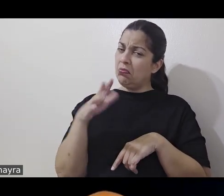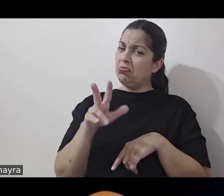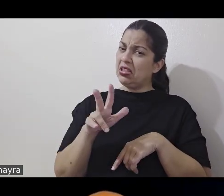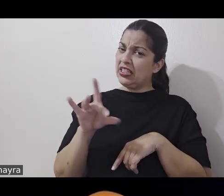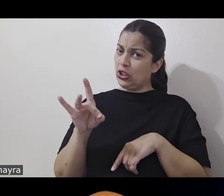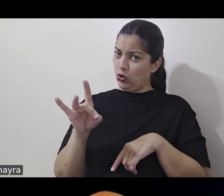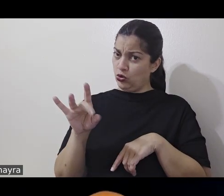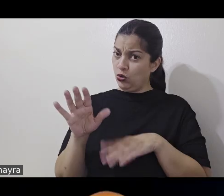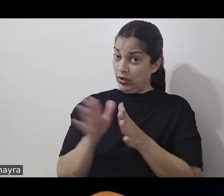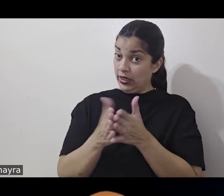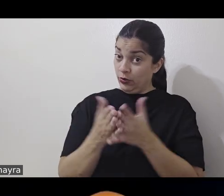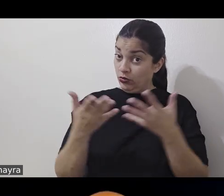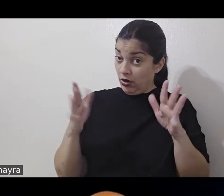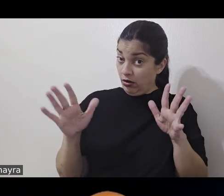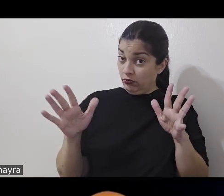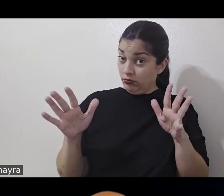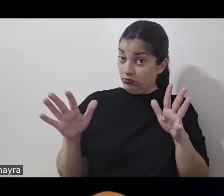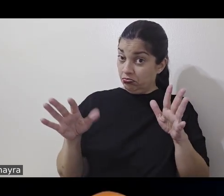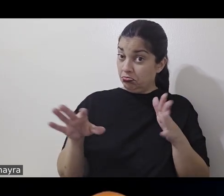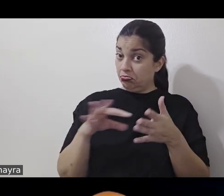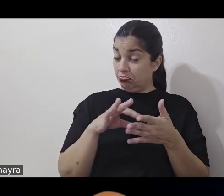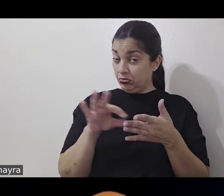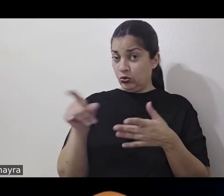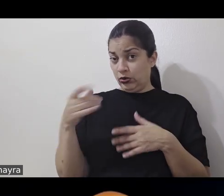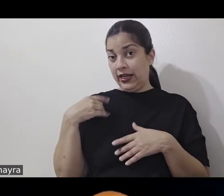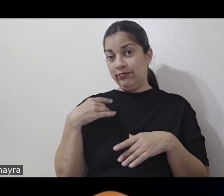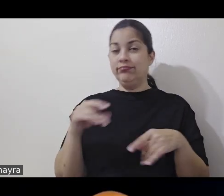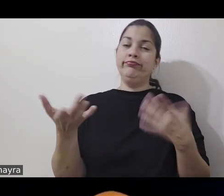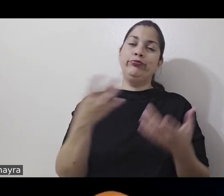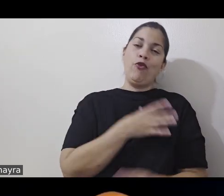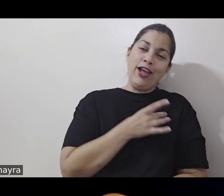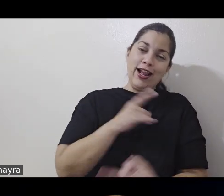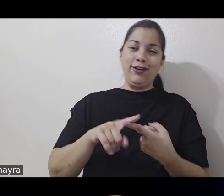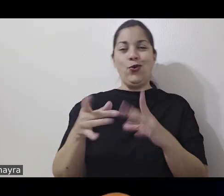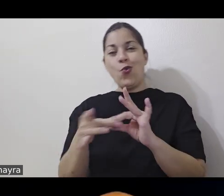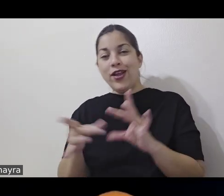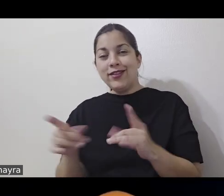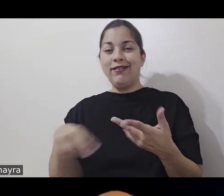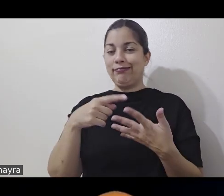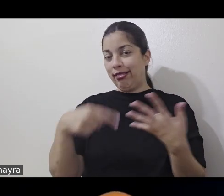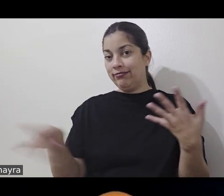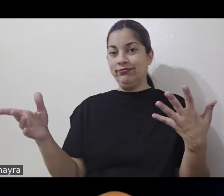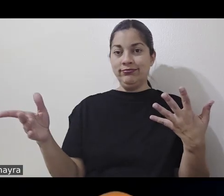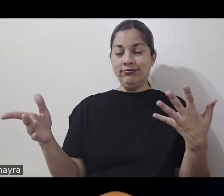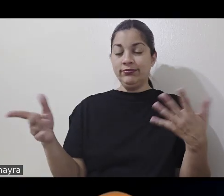38 libros en total, ¿verdad? Porque tú tienes novelas, tú tienes cuentos. Sí.